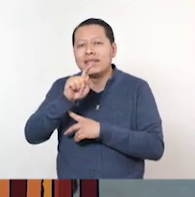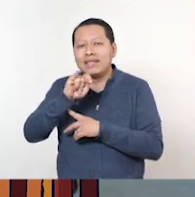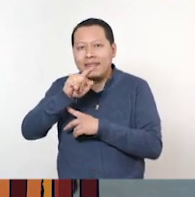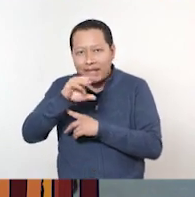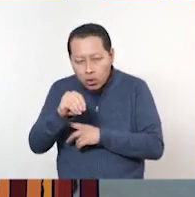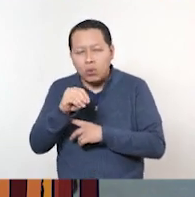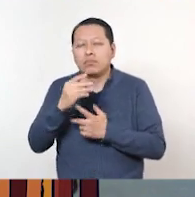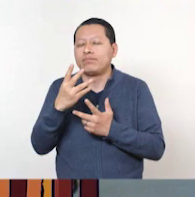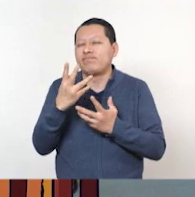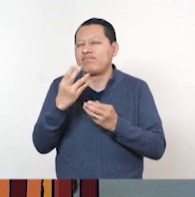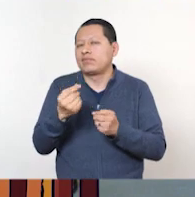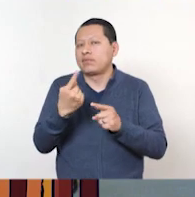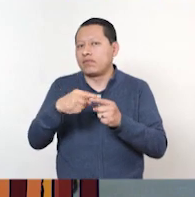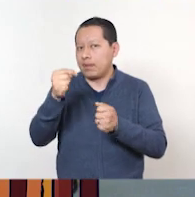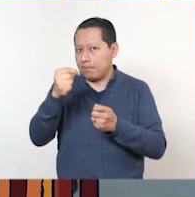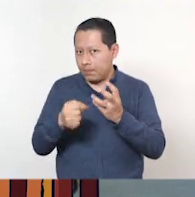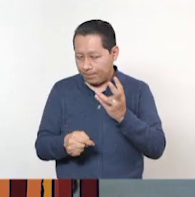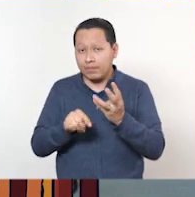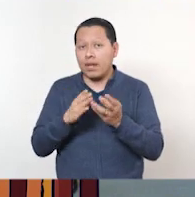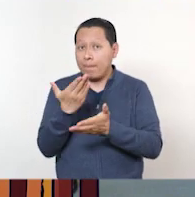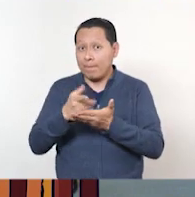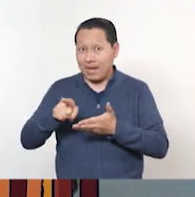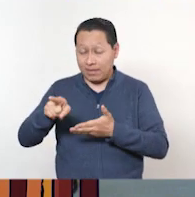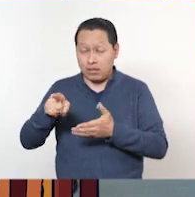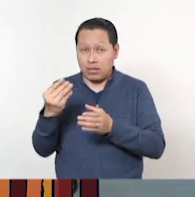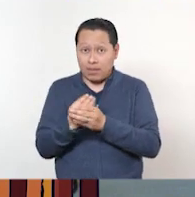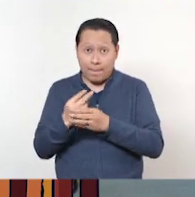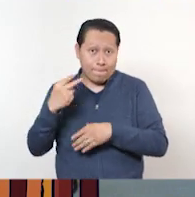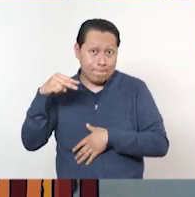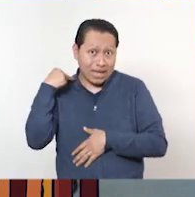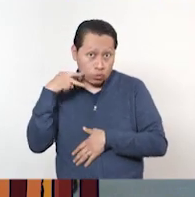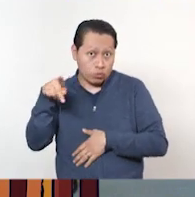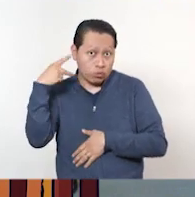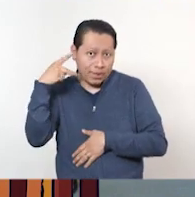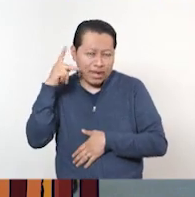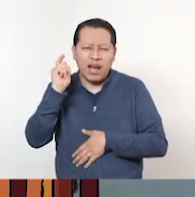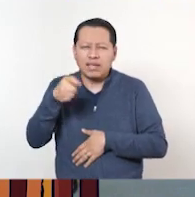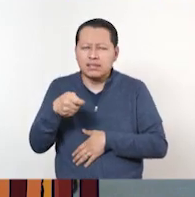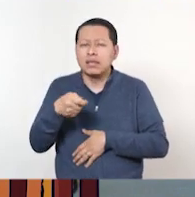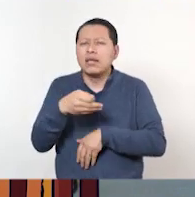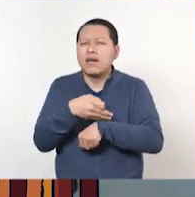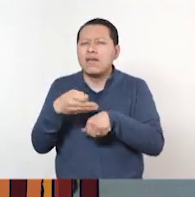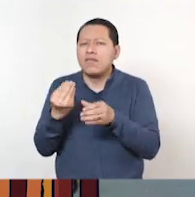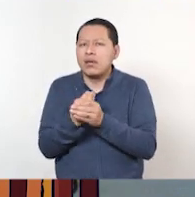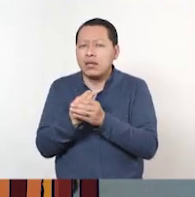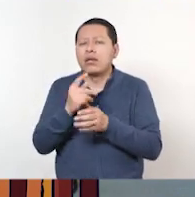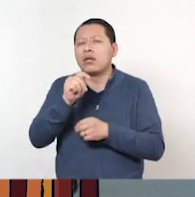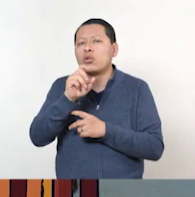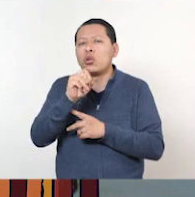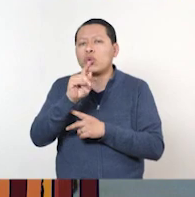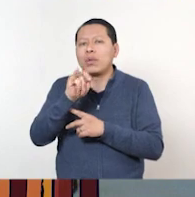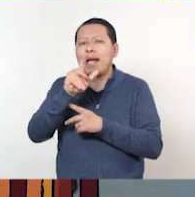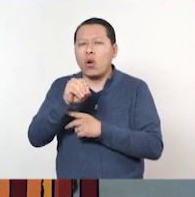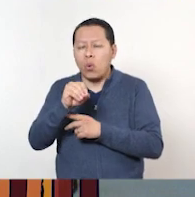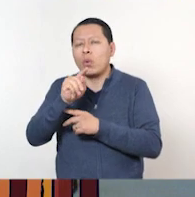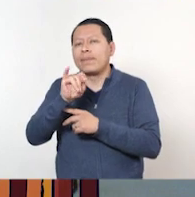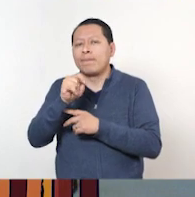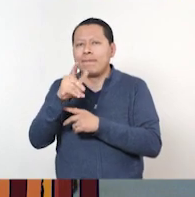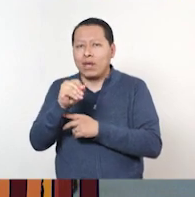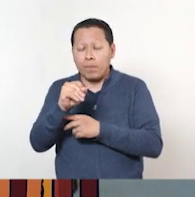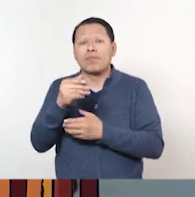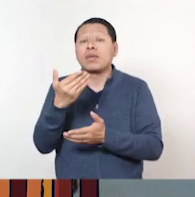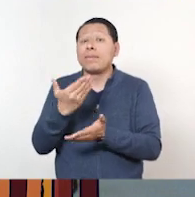el mazateco y muchas otras más. En Veracruz, por ejemplo, en Veracruz y Puebla se encuentra la familia